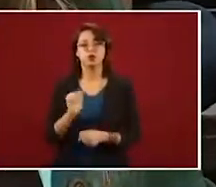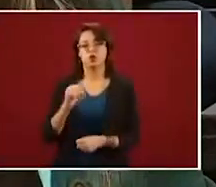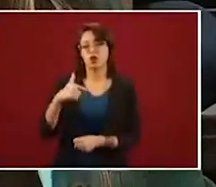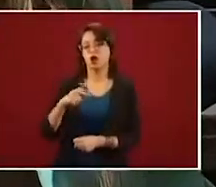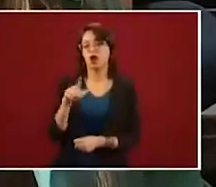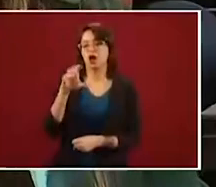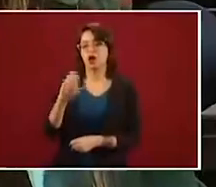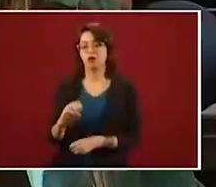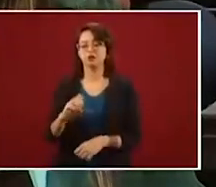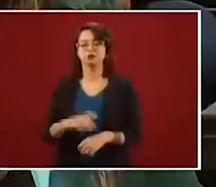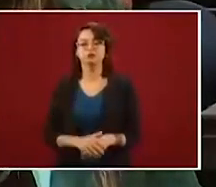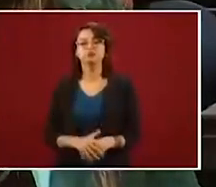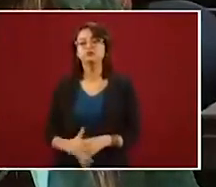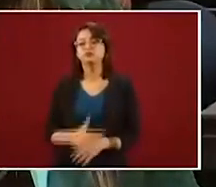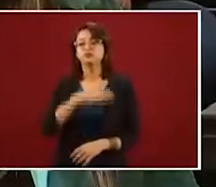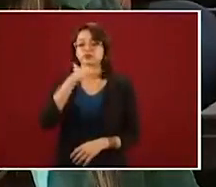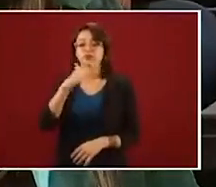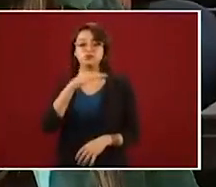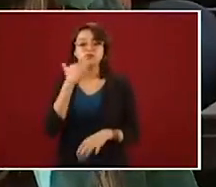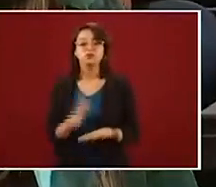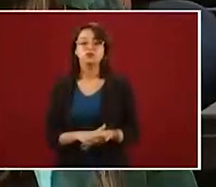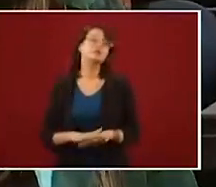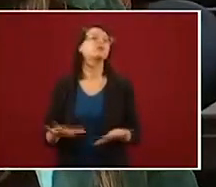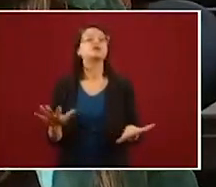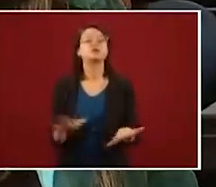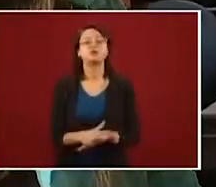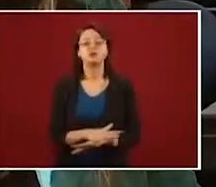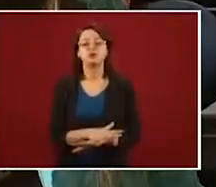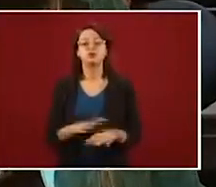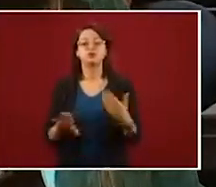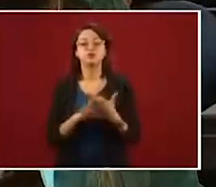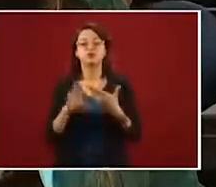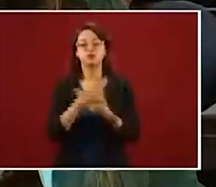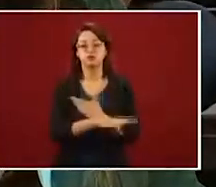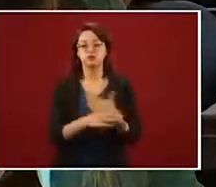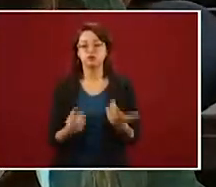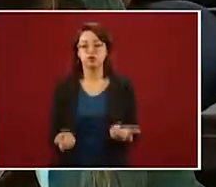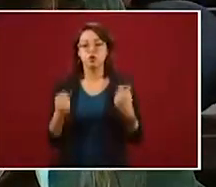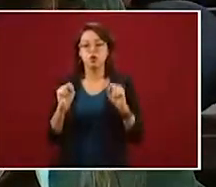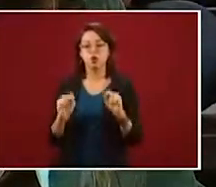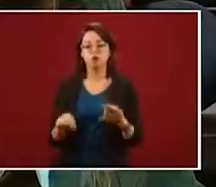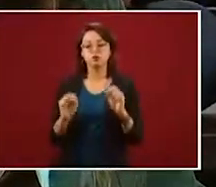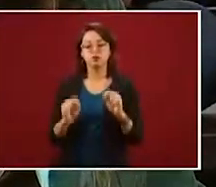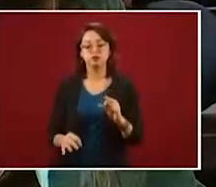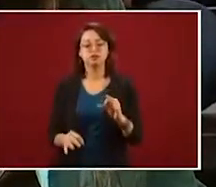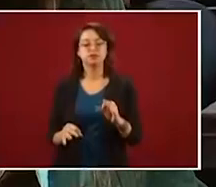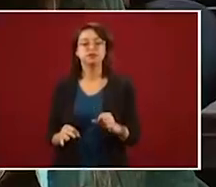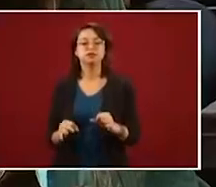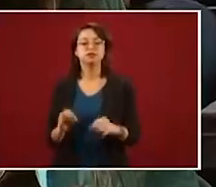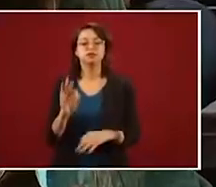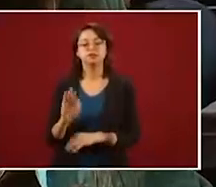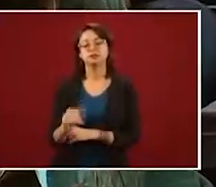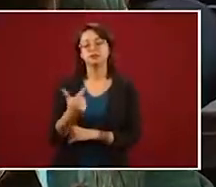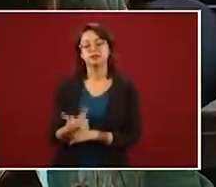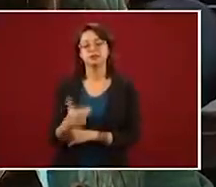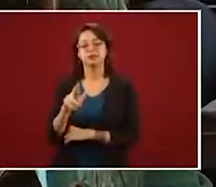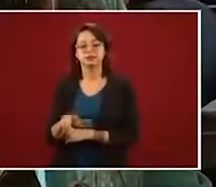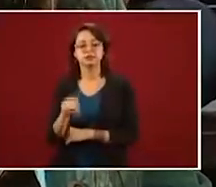reciente reforma anticorrupción junto con la nueva oficina de la Fiscalía General de la